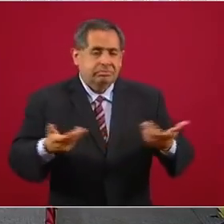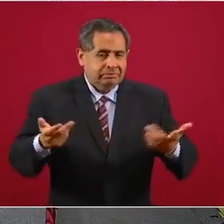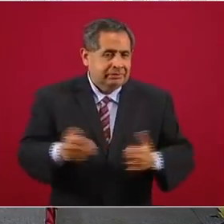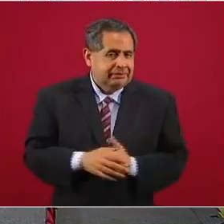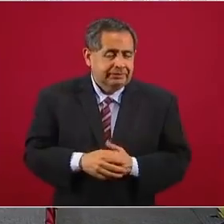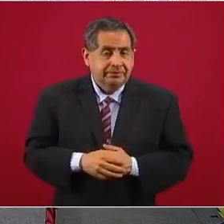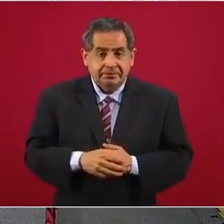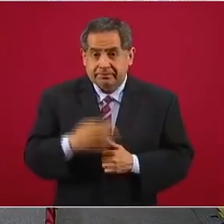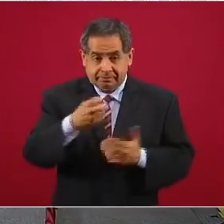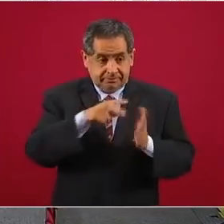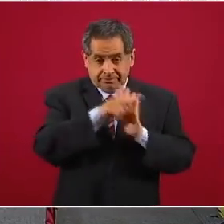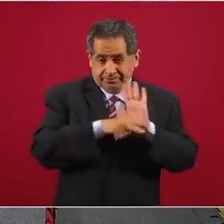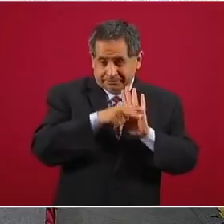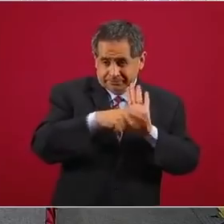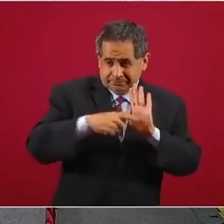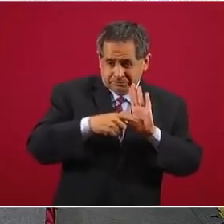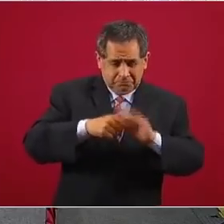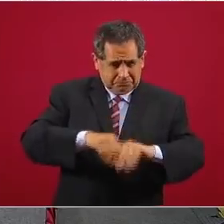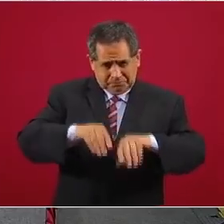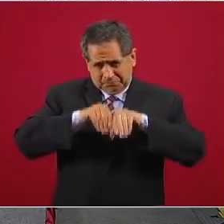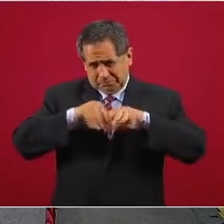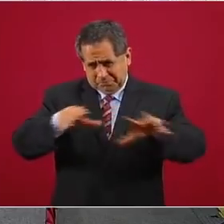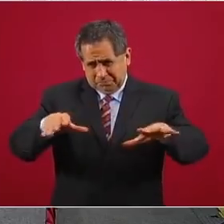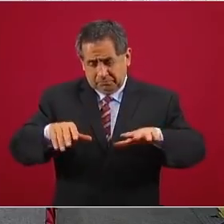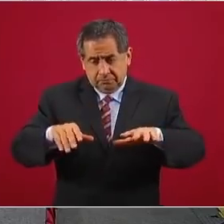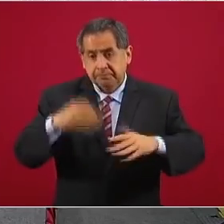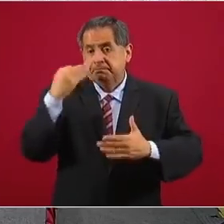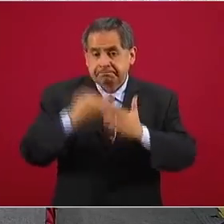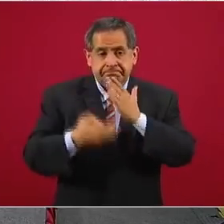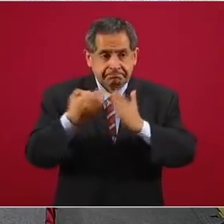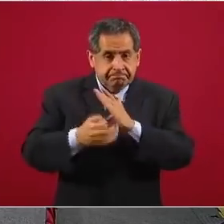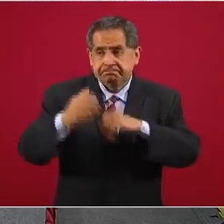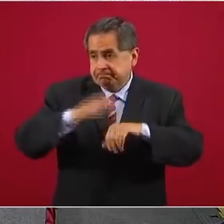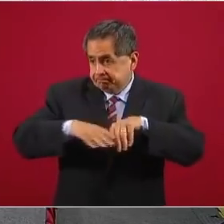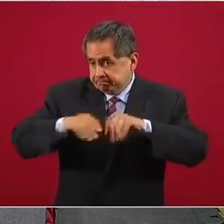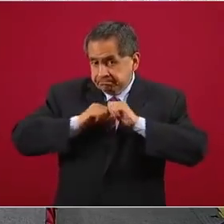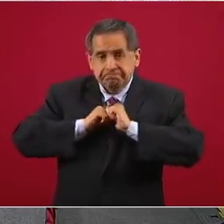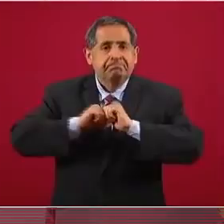Se ha difundido el video, pero no mucho, ¿eh?